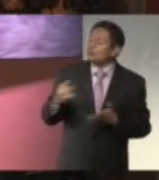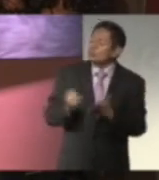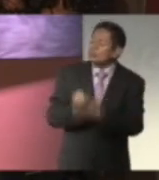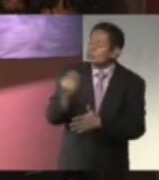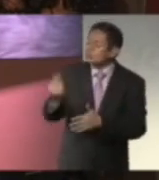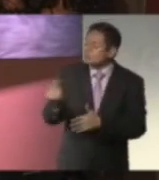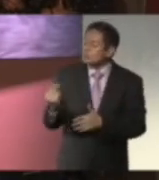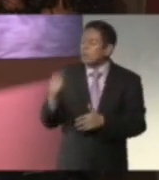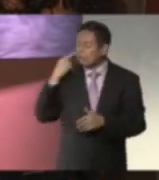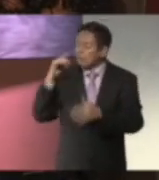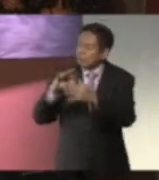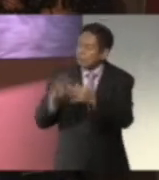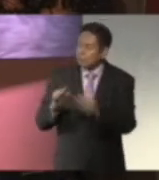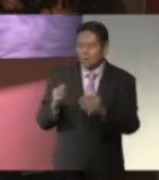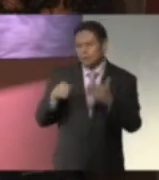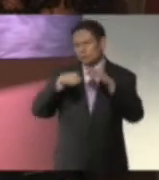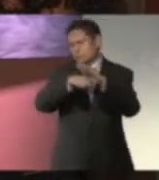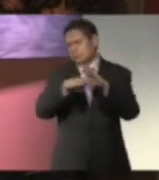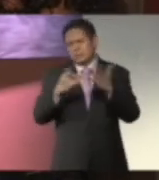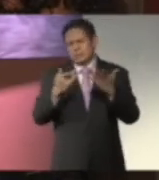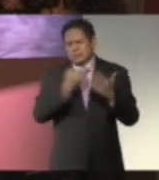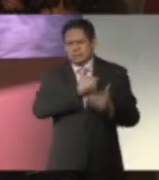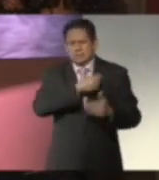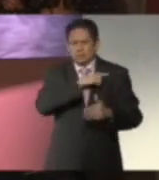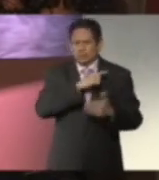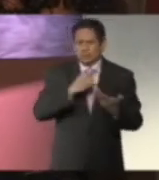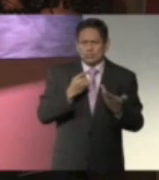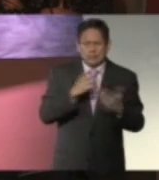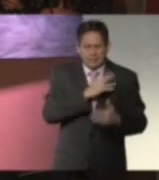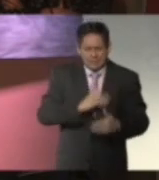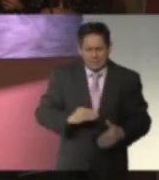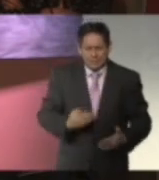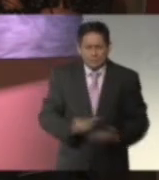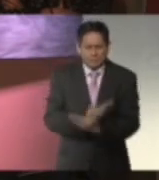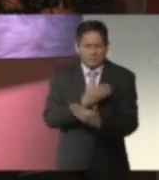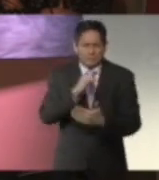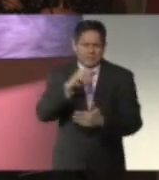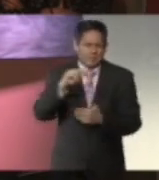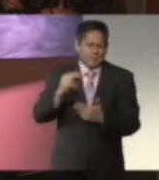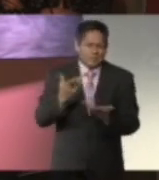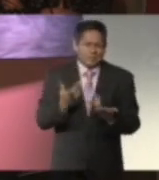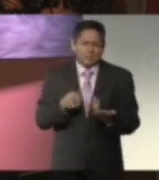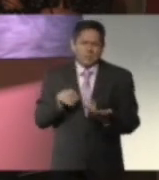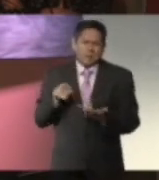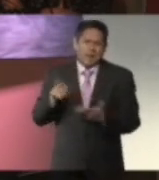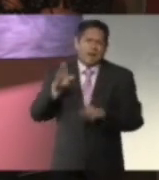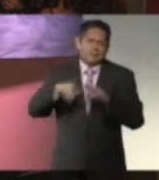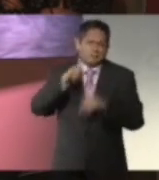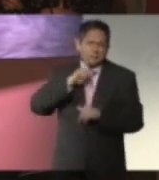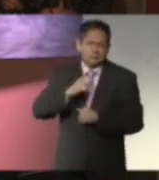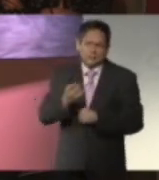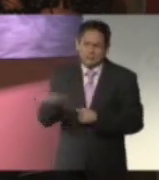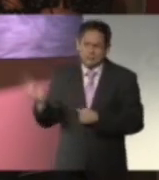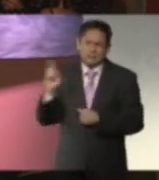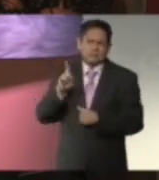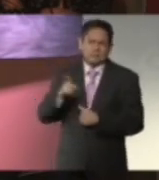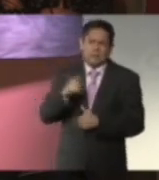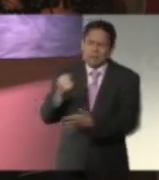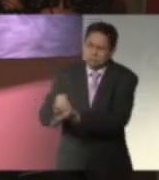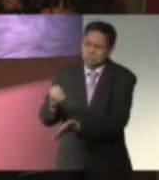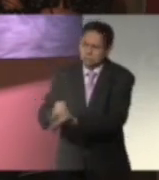de salud reproductiva, hay muchas cargas que le imponemos a las mujeres porque no aceptamos que la reproducción o